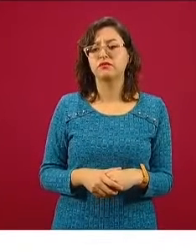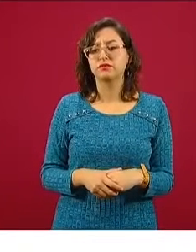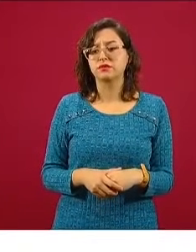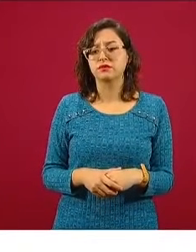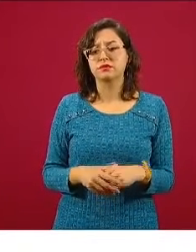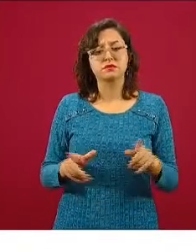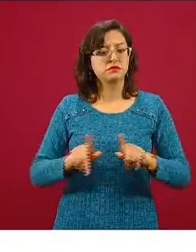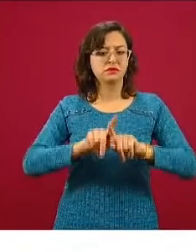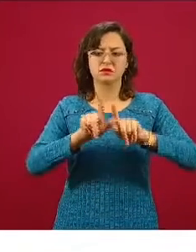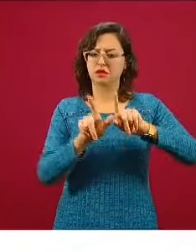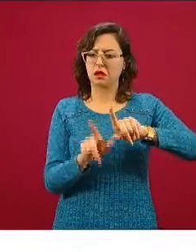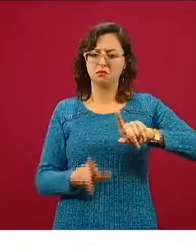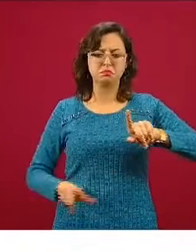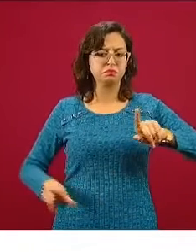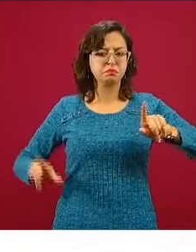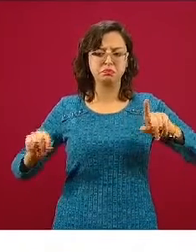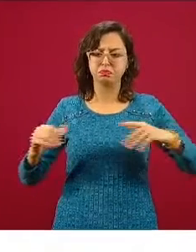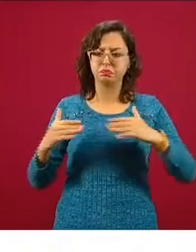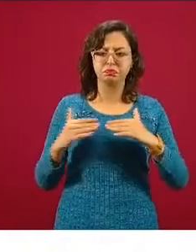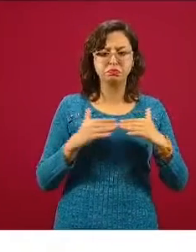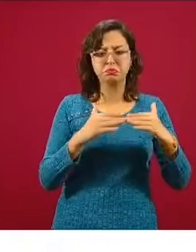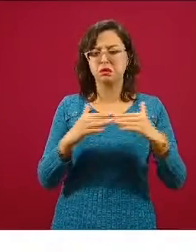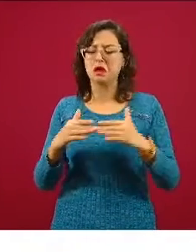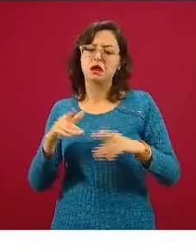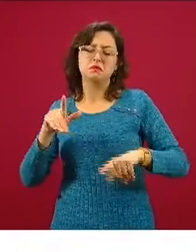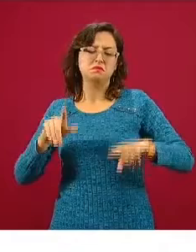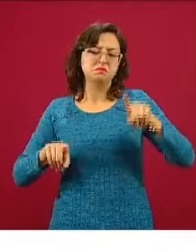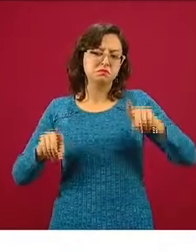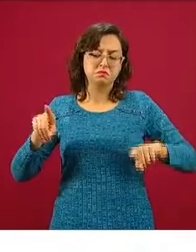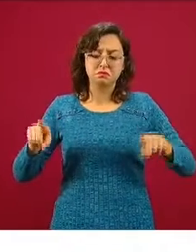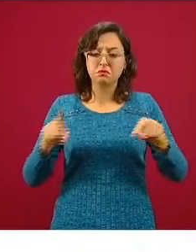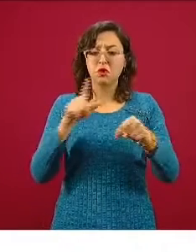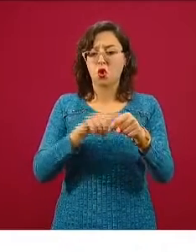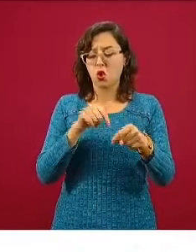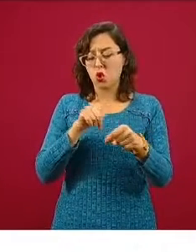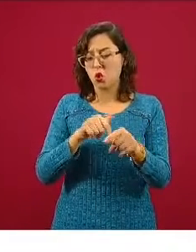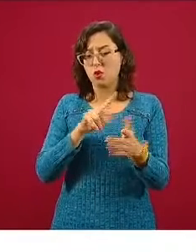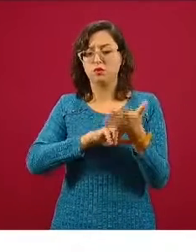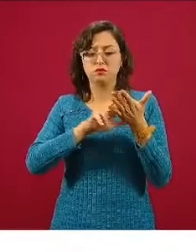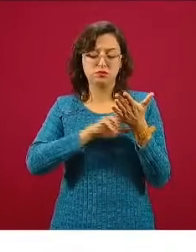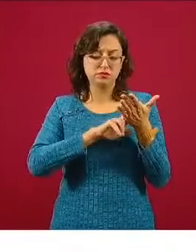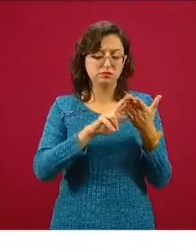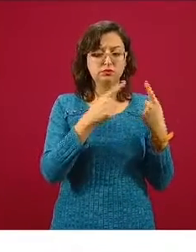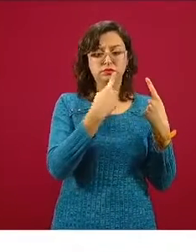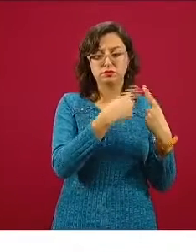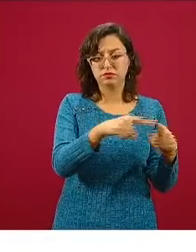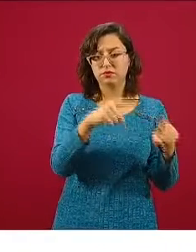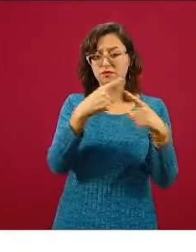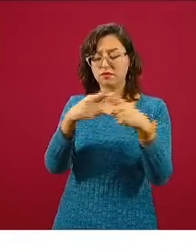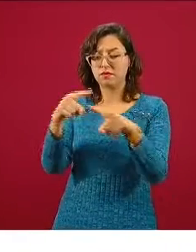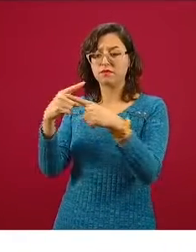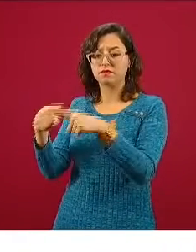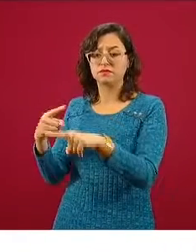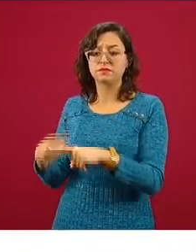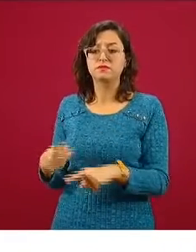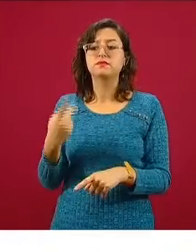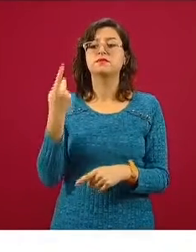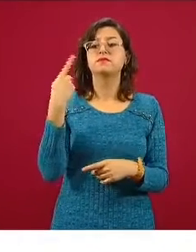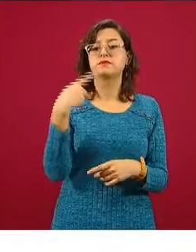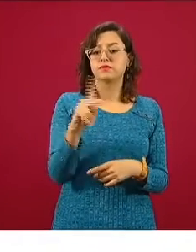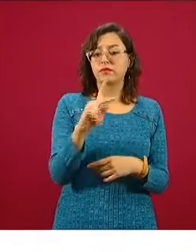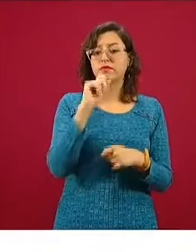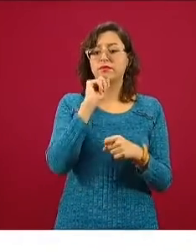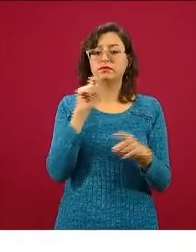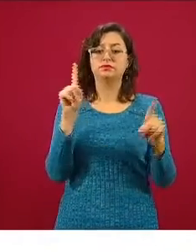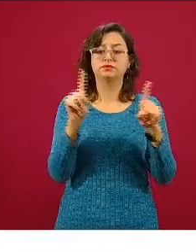el territorio nacional, de acuerdo a lo que se ve con distintas intensidades del color verde en el mapa que está frente a nosotros, pero que si lo vemos además en